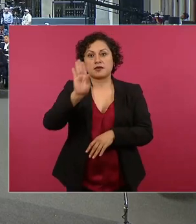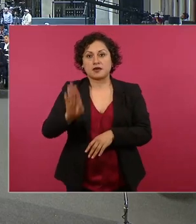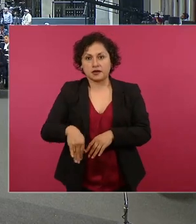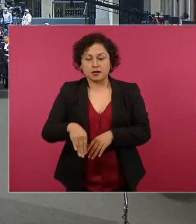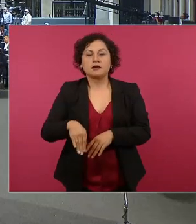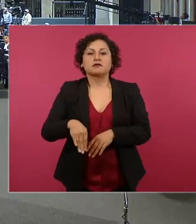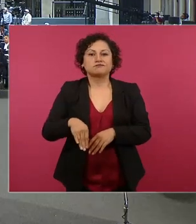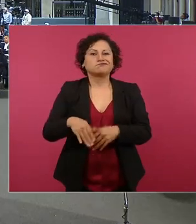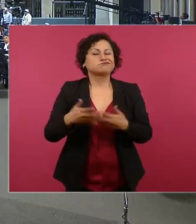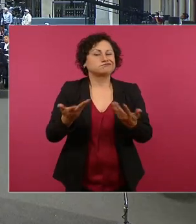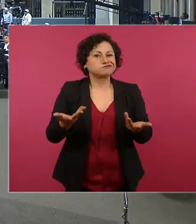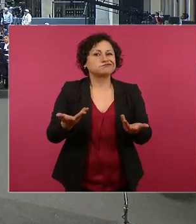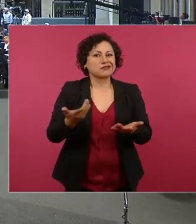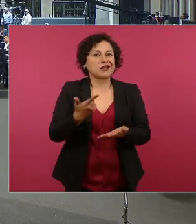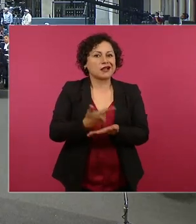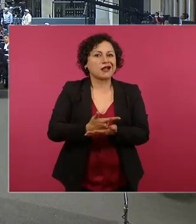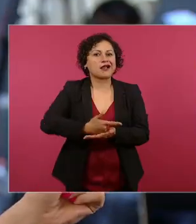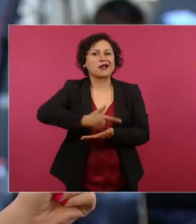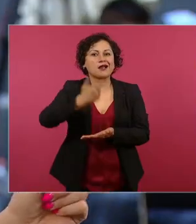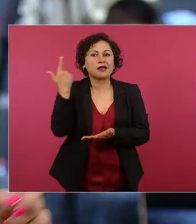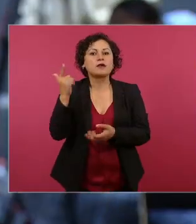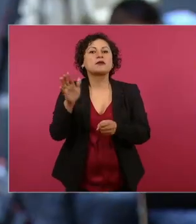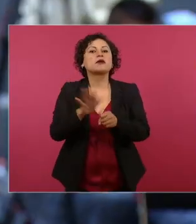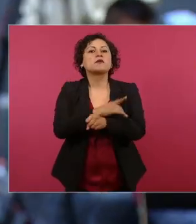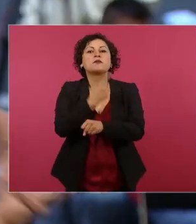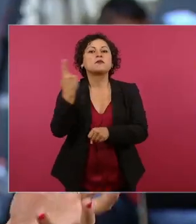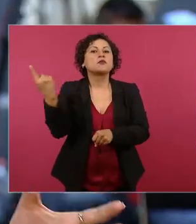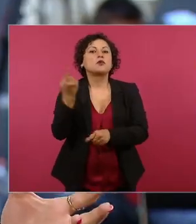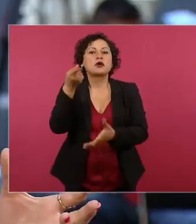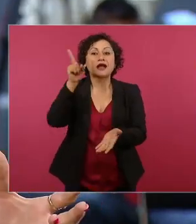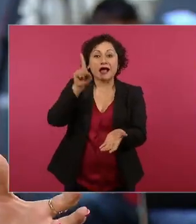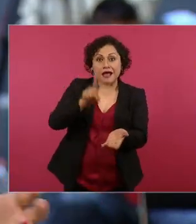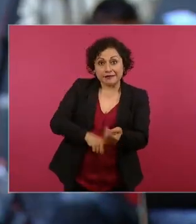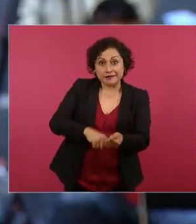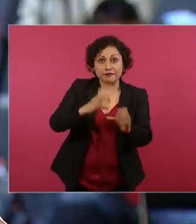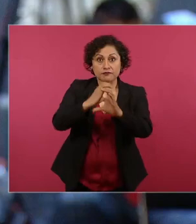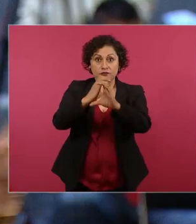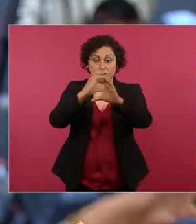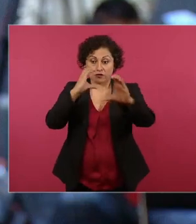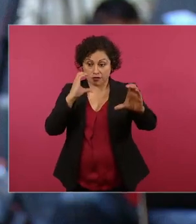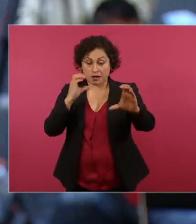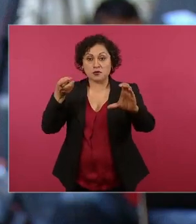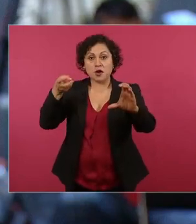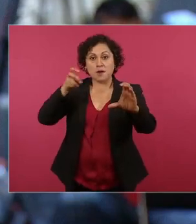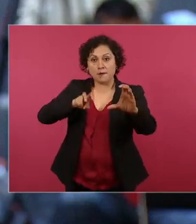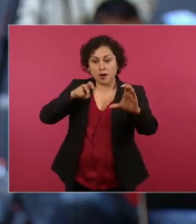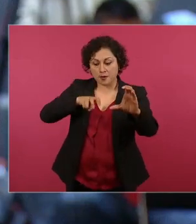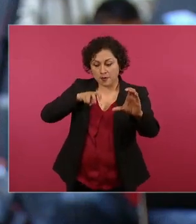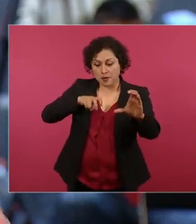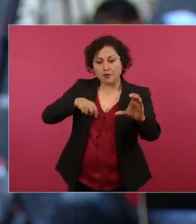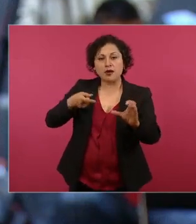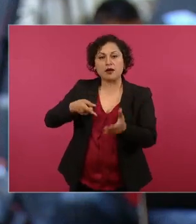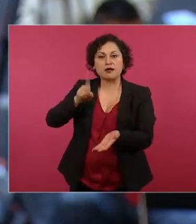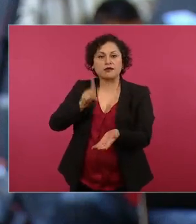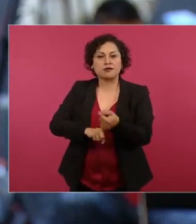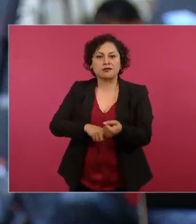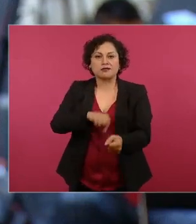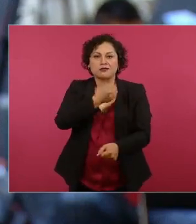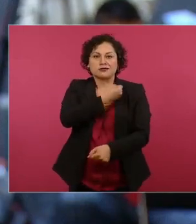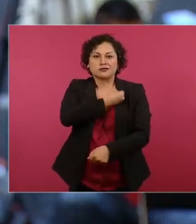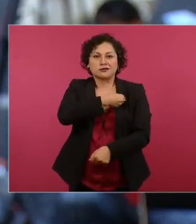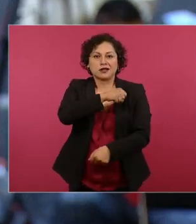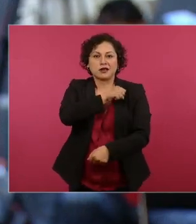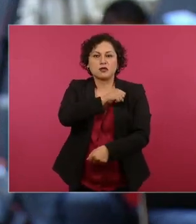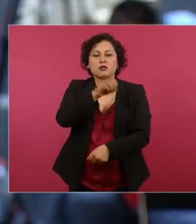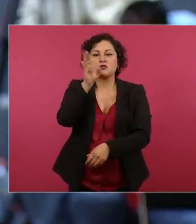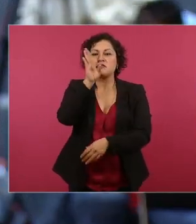esta intención de cruzar por los trailers dentro de las cajas en condiciones totalmente insalubres depende de